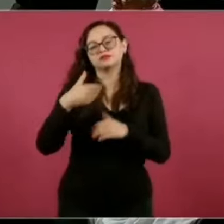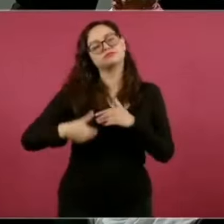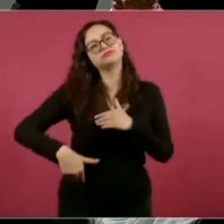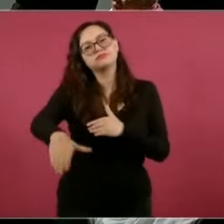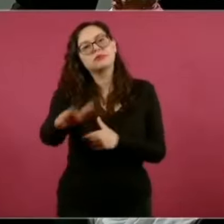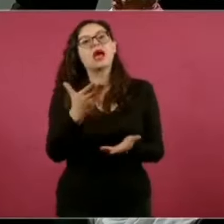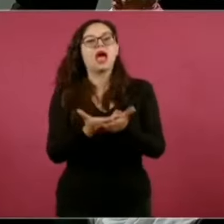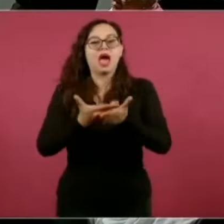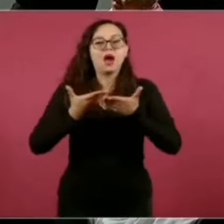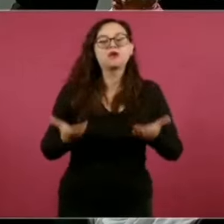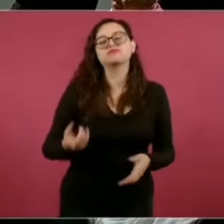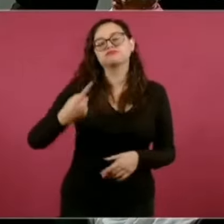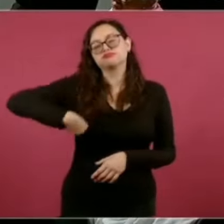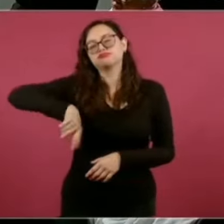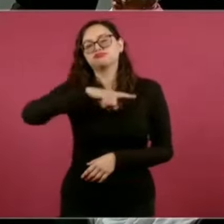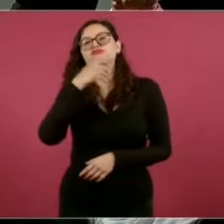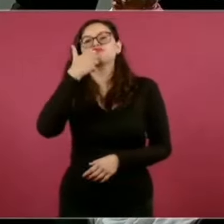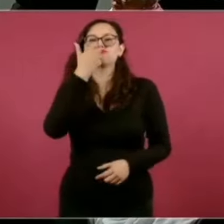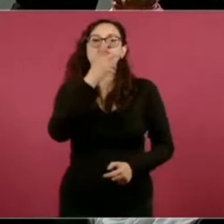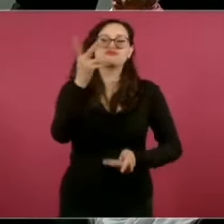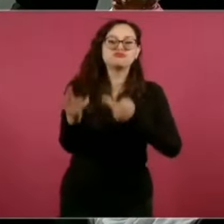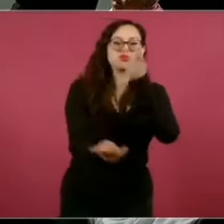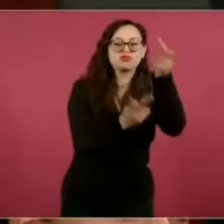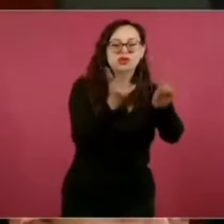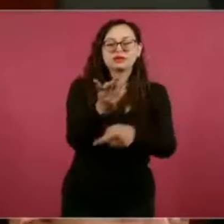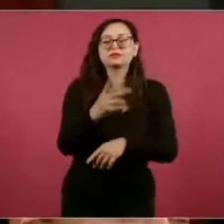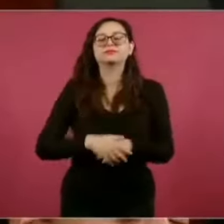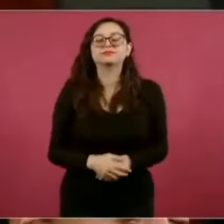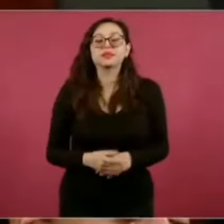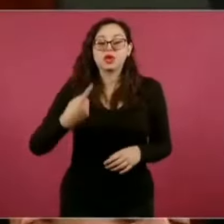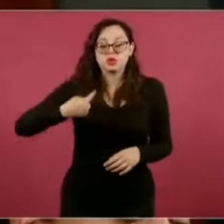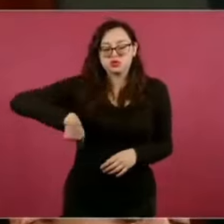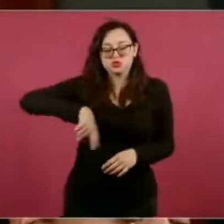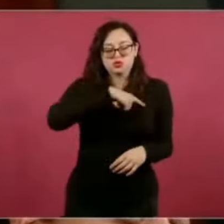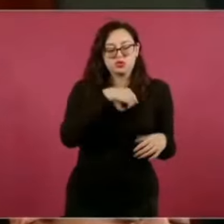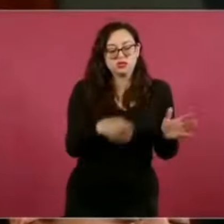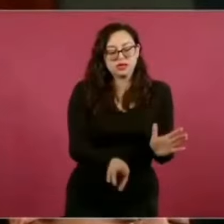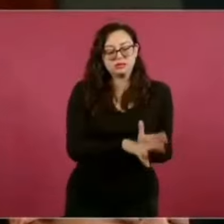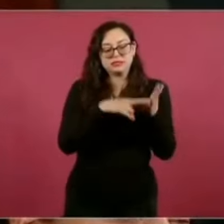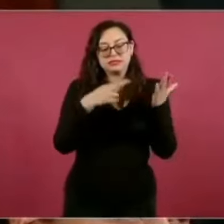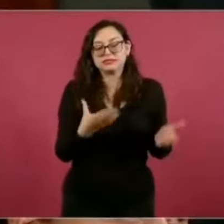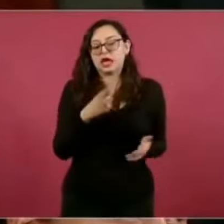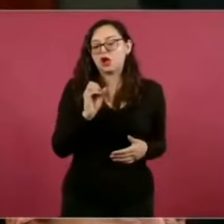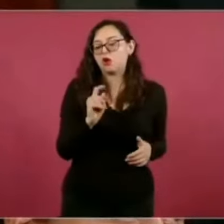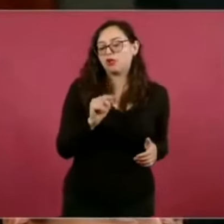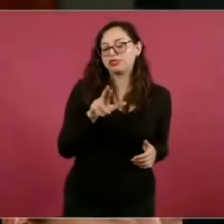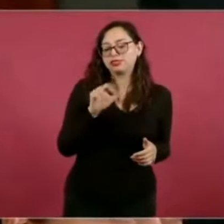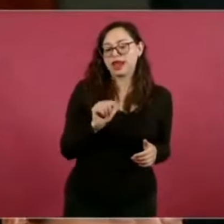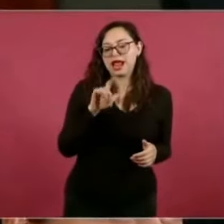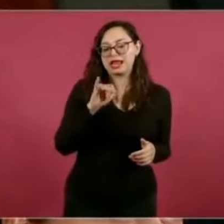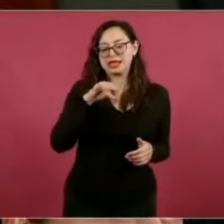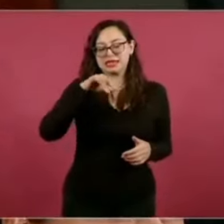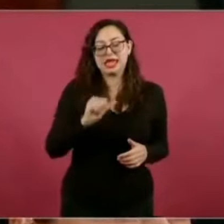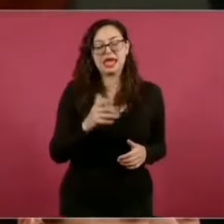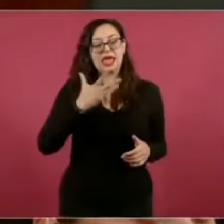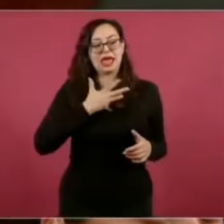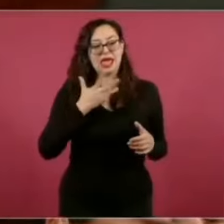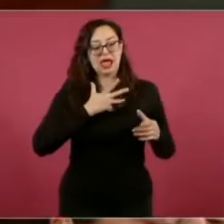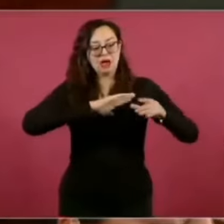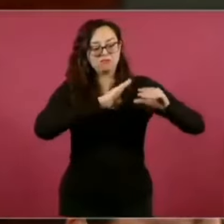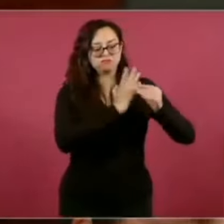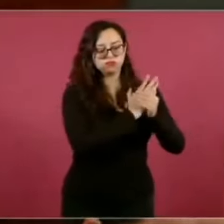revista Contralínea conservamos un archivo que se podría decir histórico desde el punto de vista periodístico, y tenemos